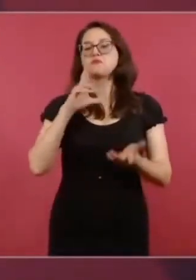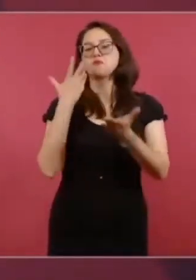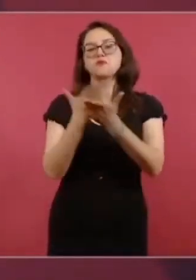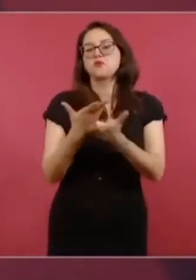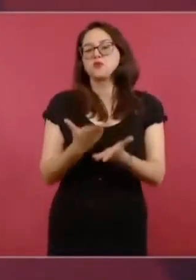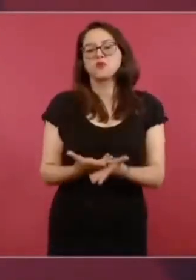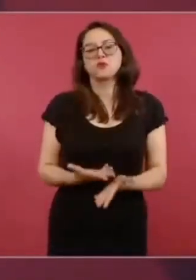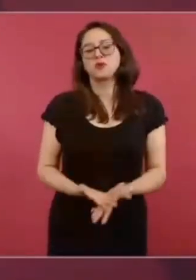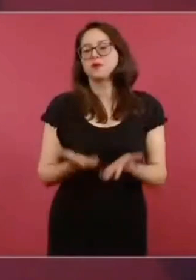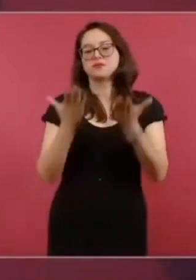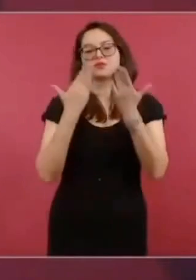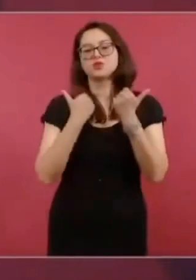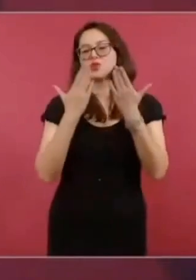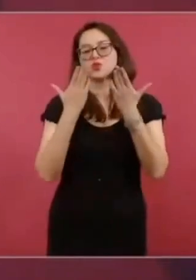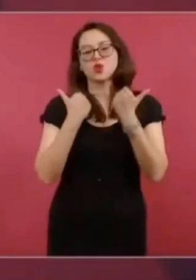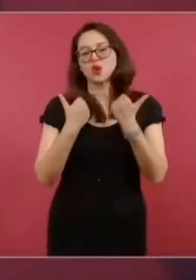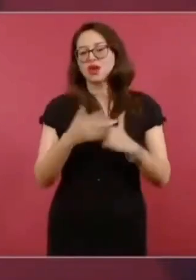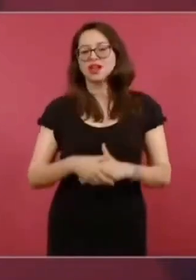Nada. No,